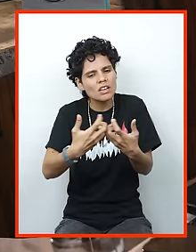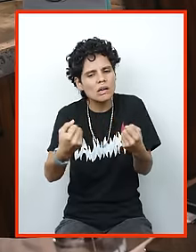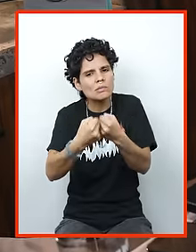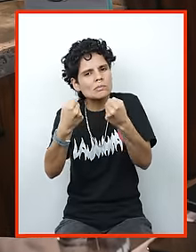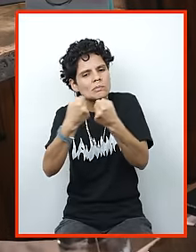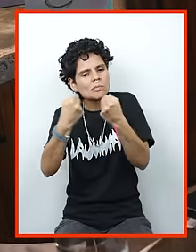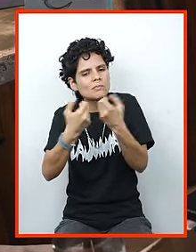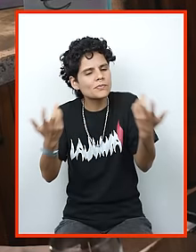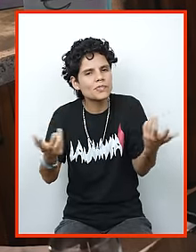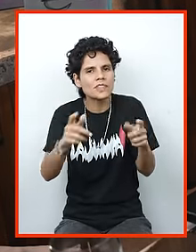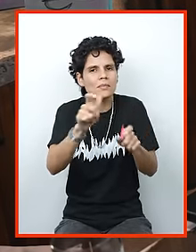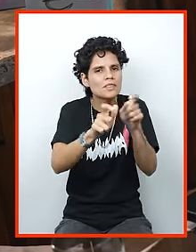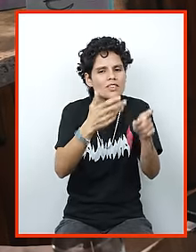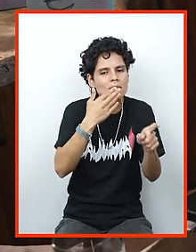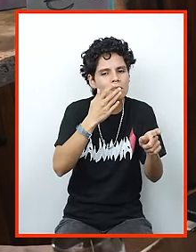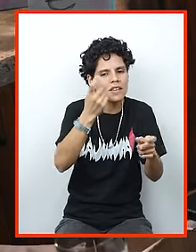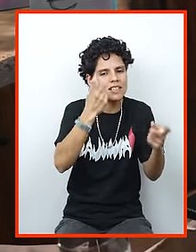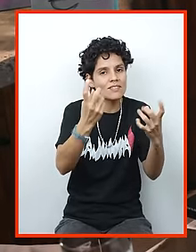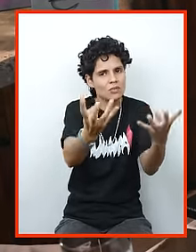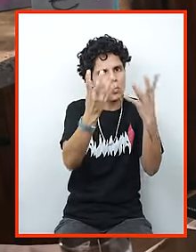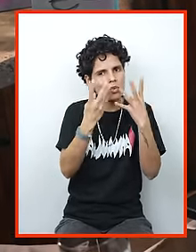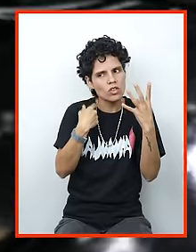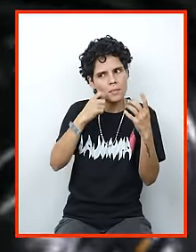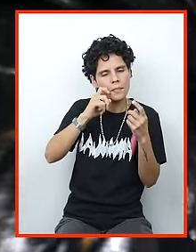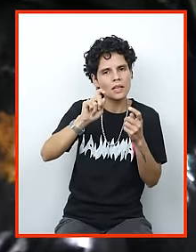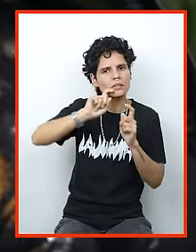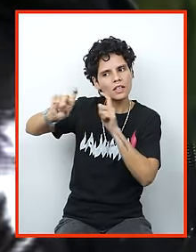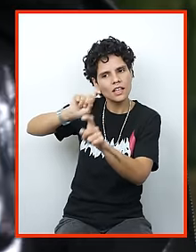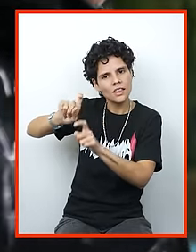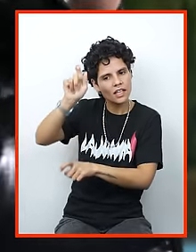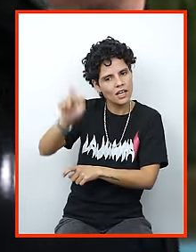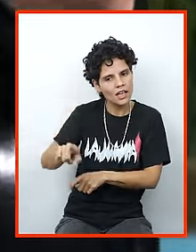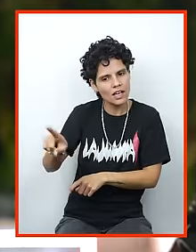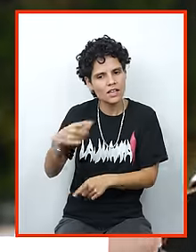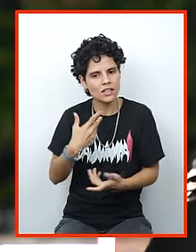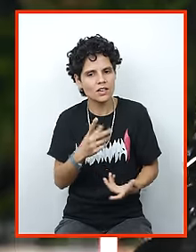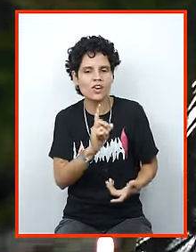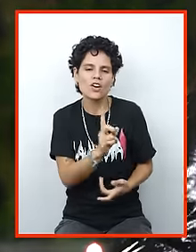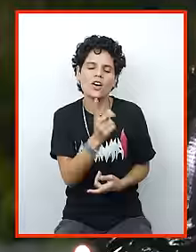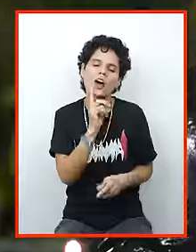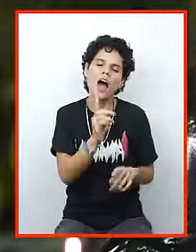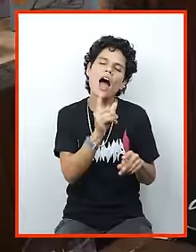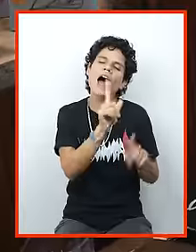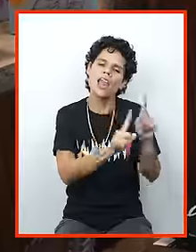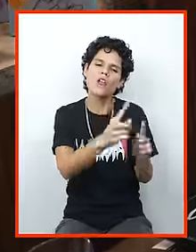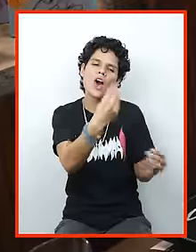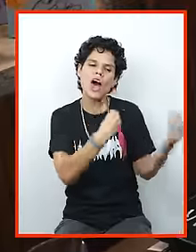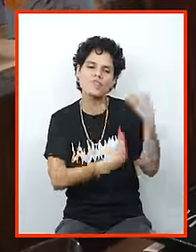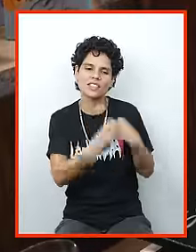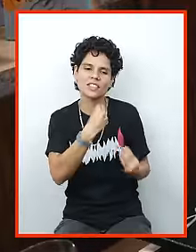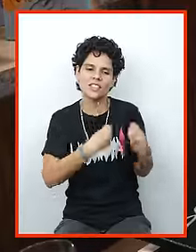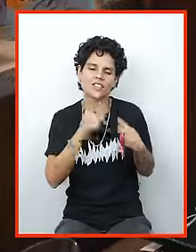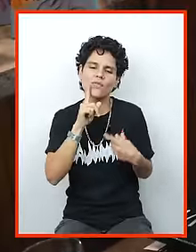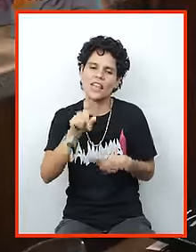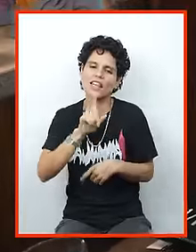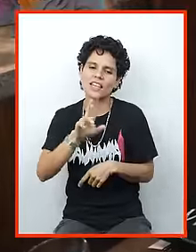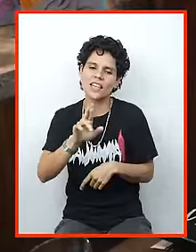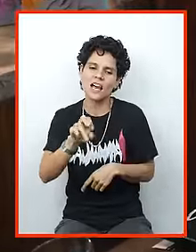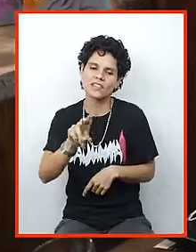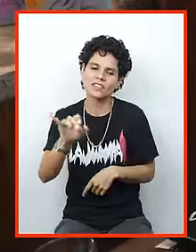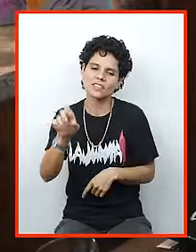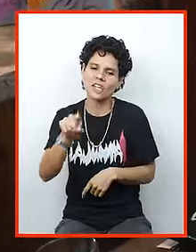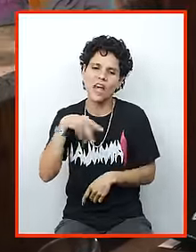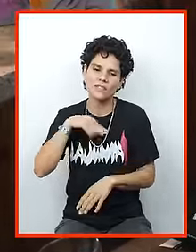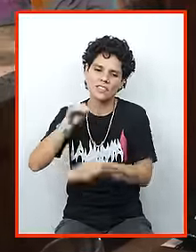importa. Oye, ¿y tus fans le escribían, no? No, pero... ¿El culto? Comentaban, claro, el culto que... Claro, le escribían a